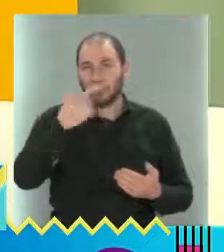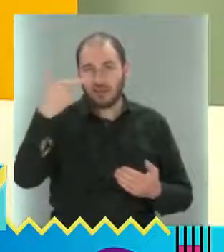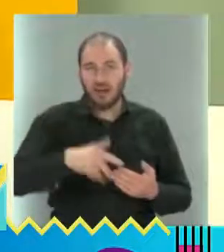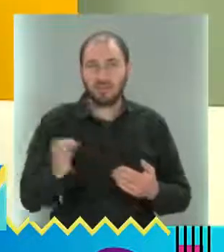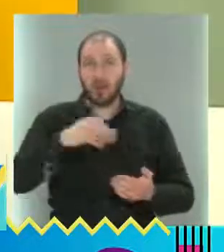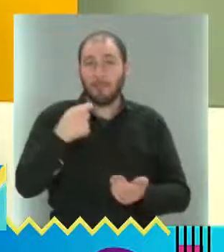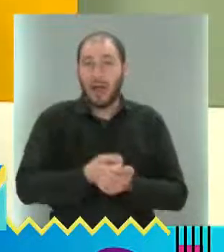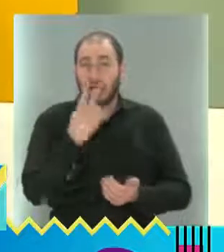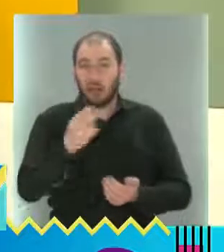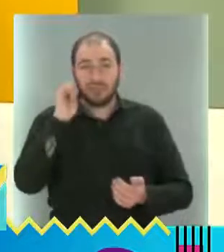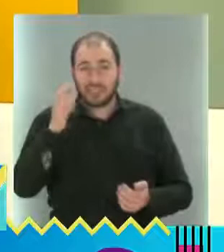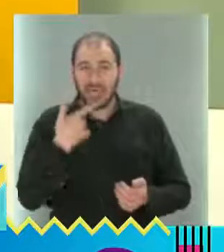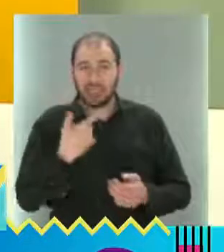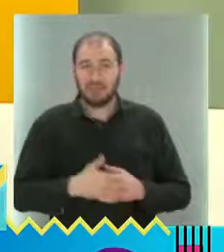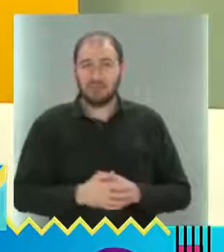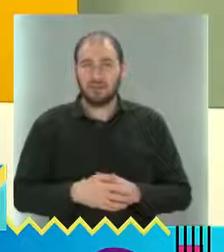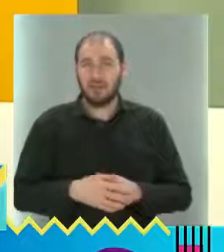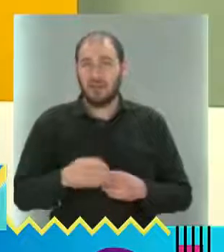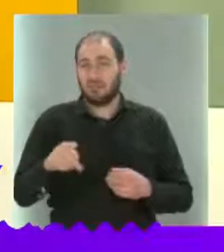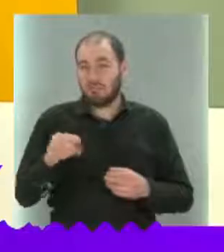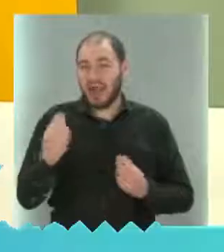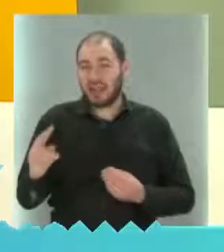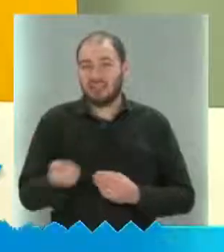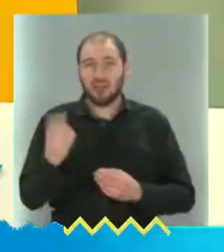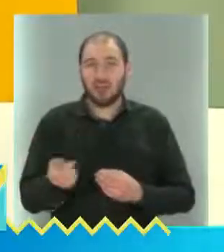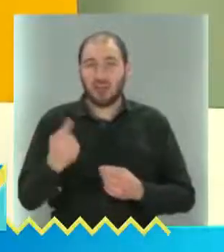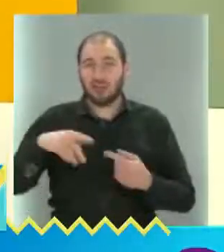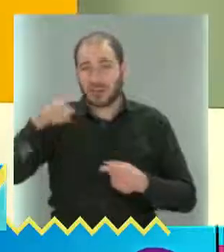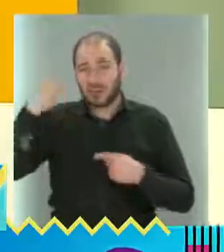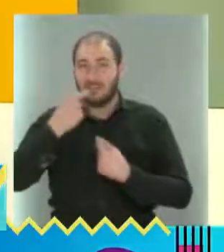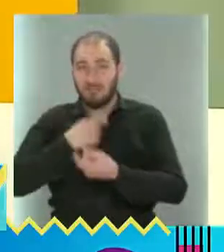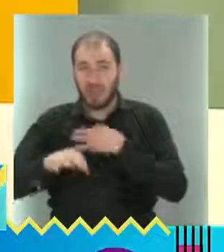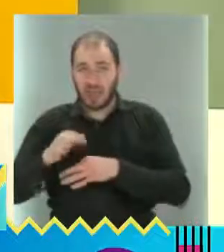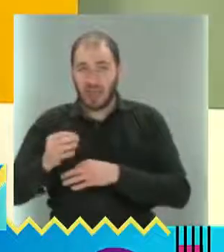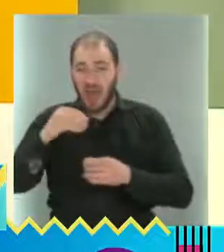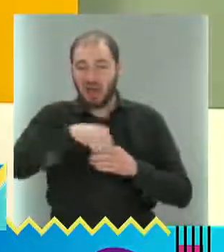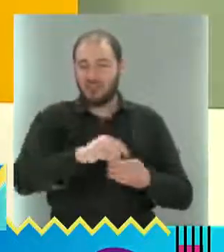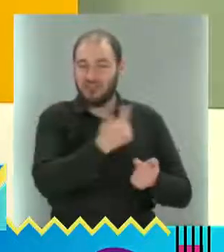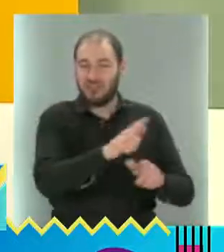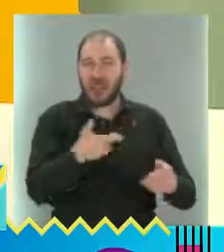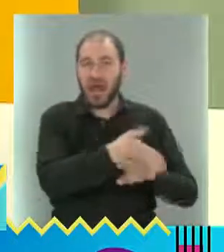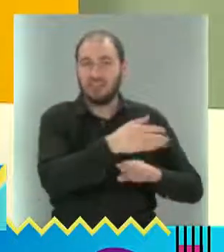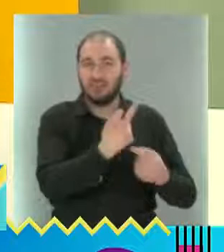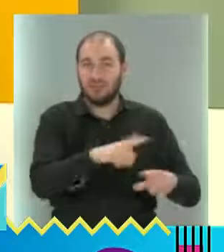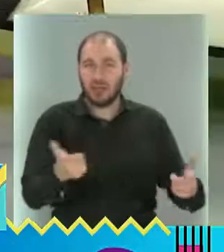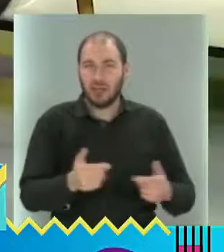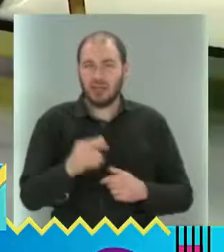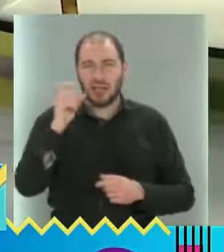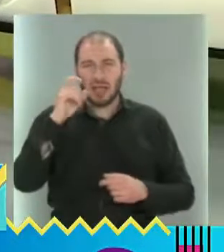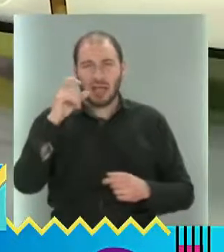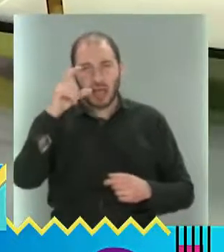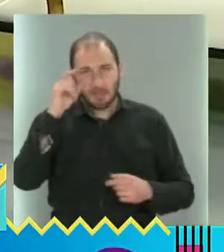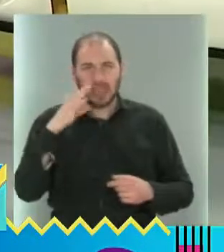pueda pagar la luz y el gas, de nada sirve tener saldos exportables si adentro no está garantizado el acceso a esos bienes. Emilio, el